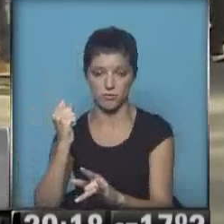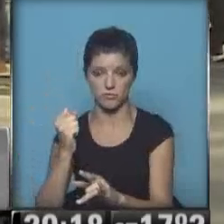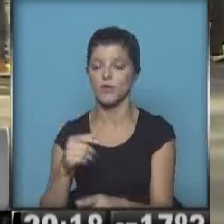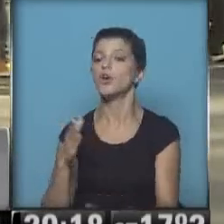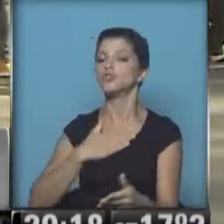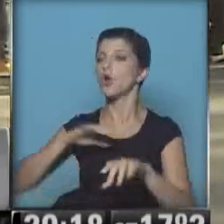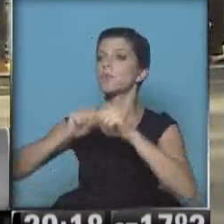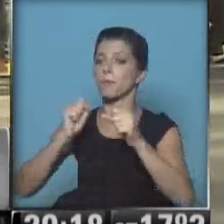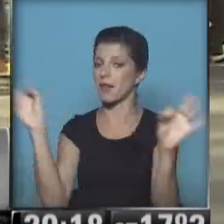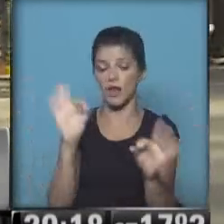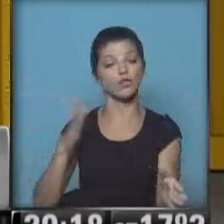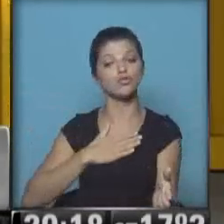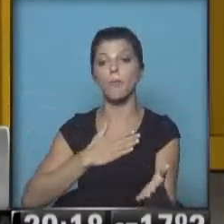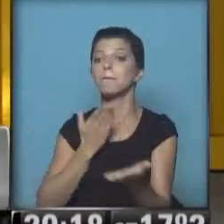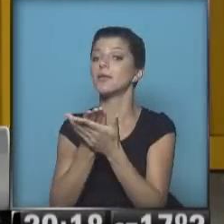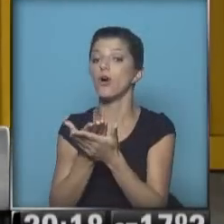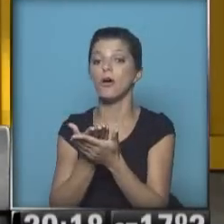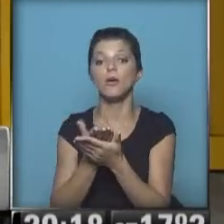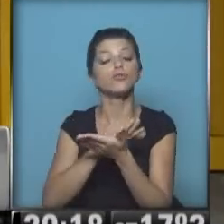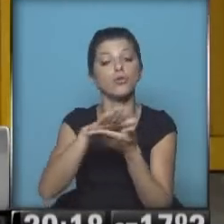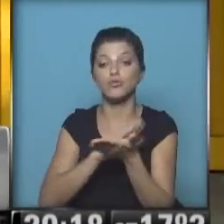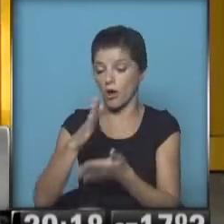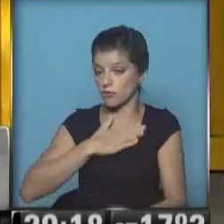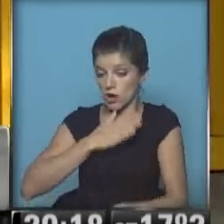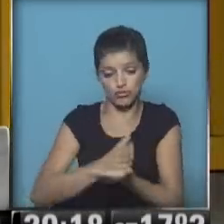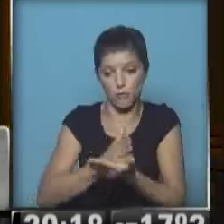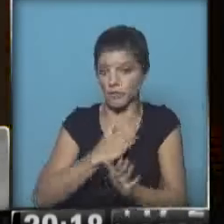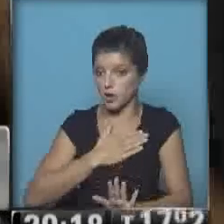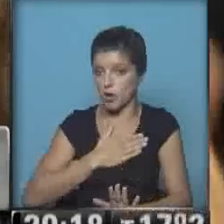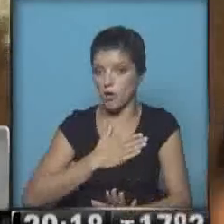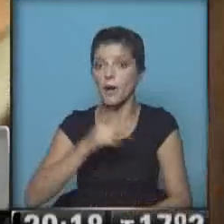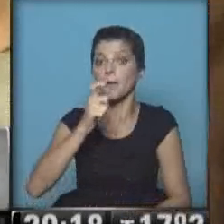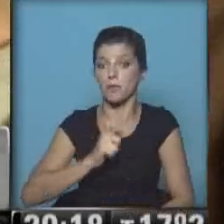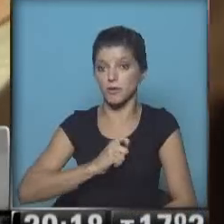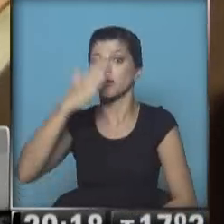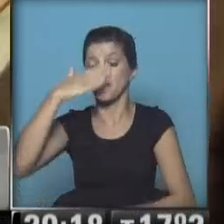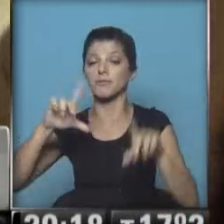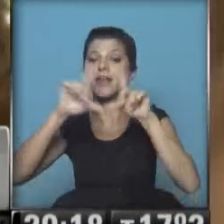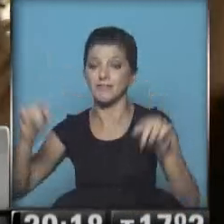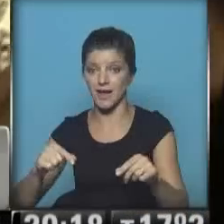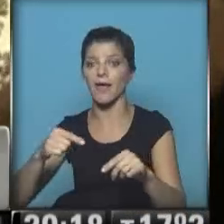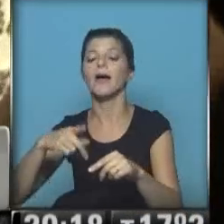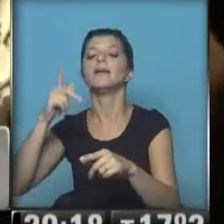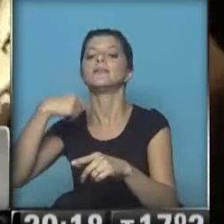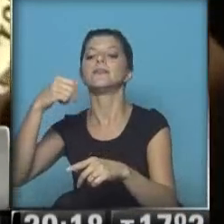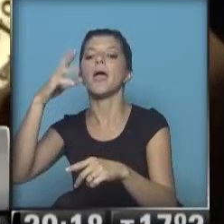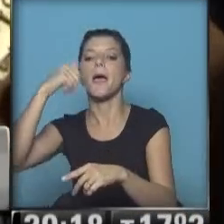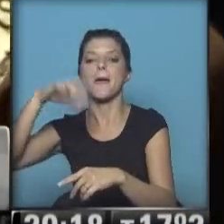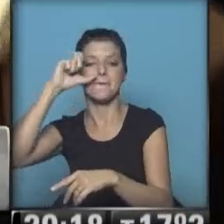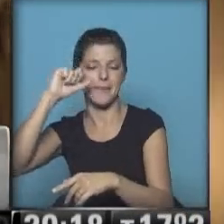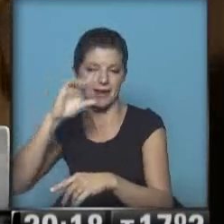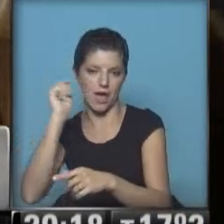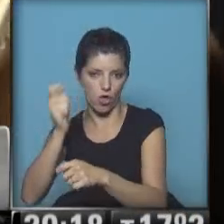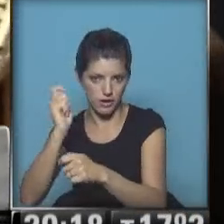me pertenece a mí y a todos ellos que están acá, que son socios activos. Una respuesta, pues después, las entradas están en Mercado Libre, las entradas están en el Hotel